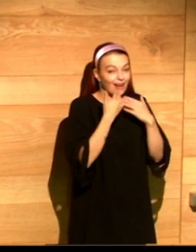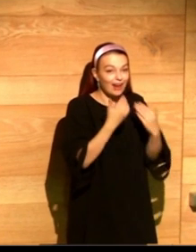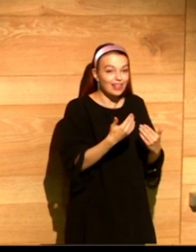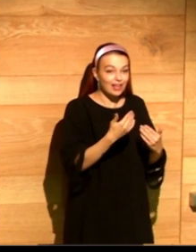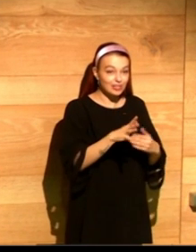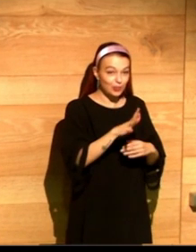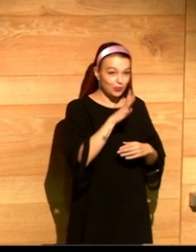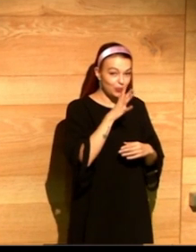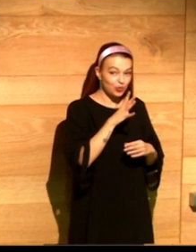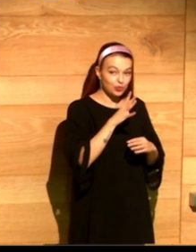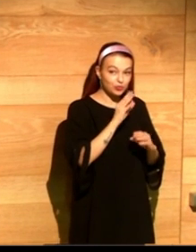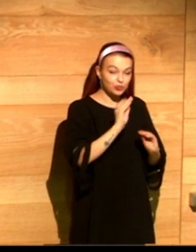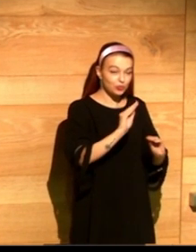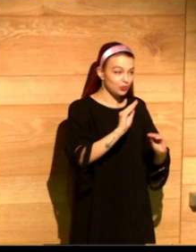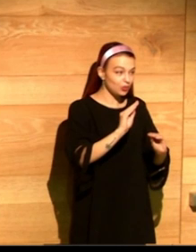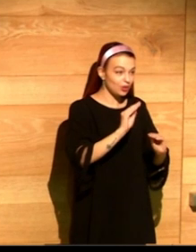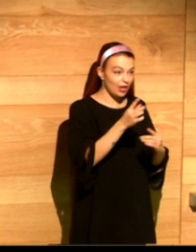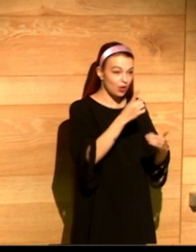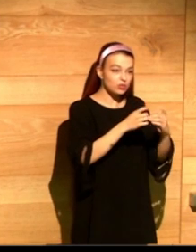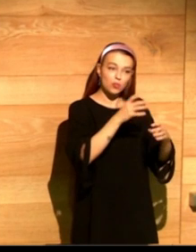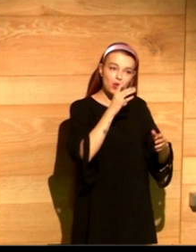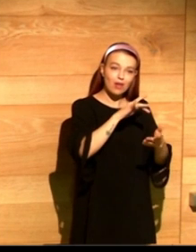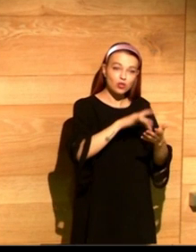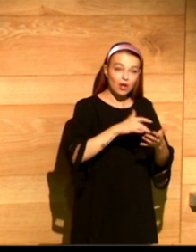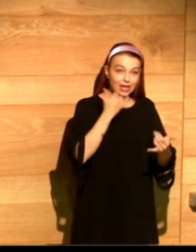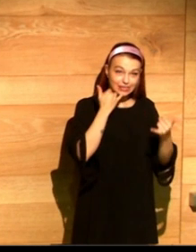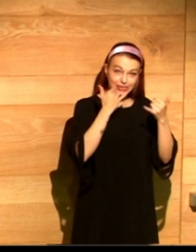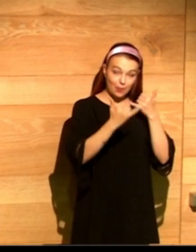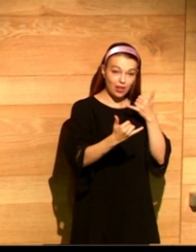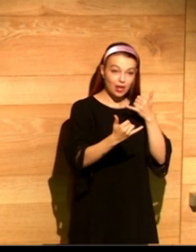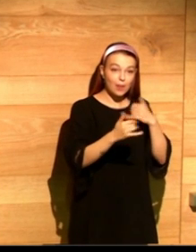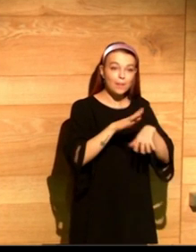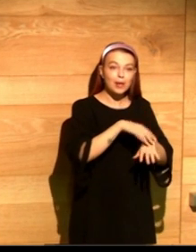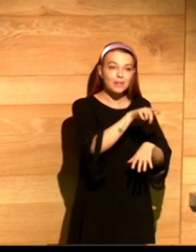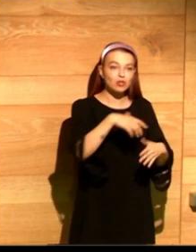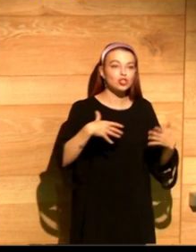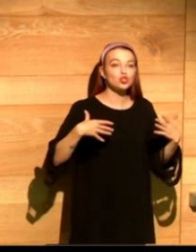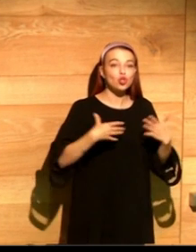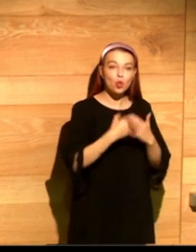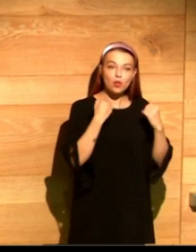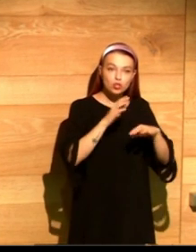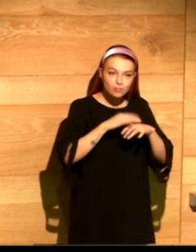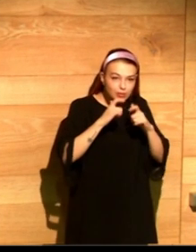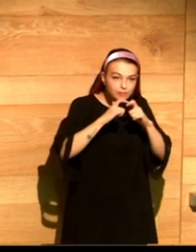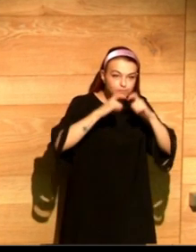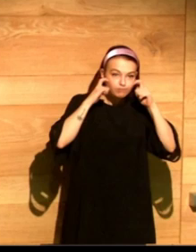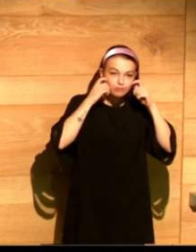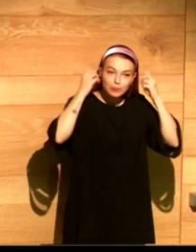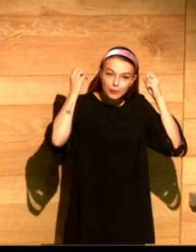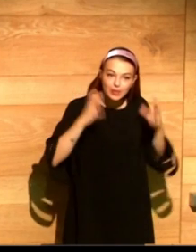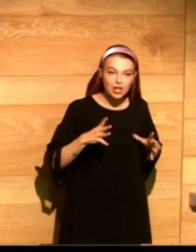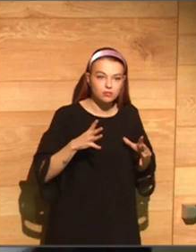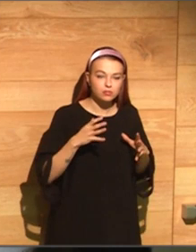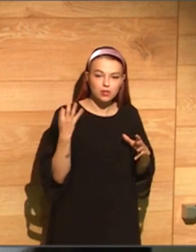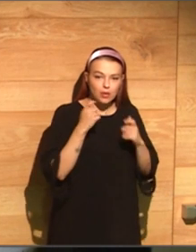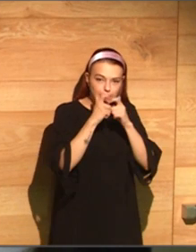esta encuesta. Hacemos una llamada a todo el público de Todopoderosos para que se ajuste muy bien la mascarilla en la nariz, apretando